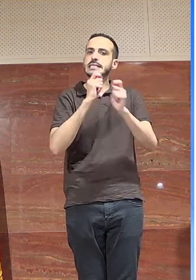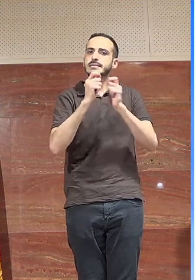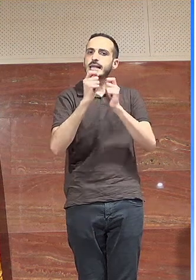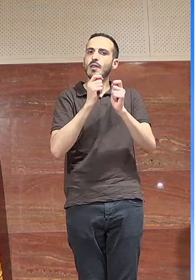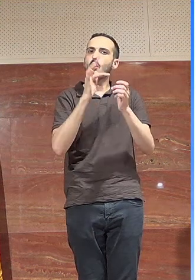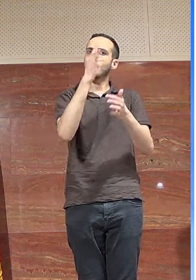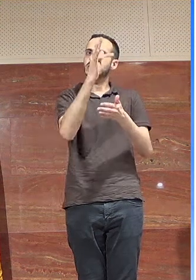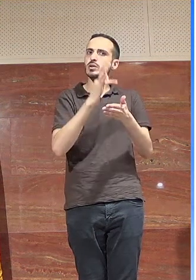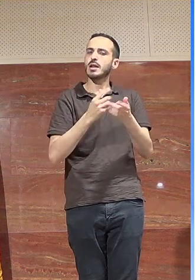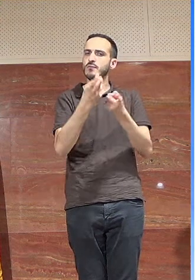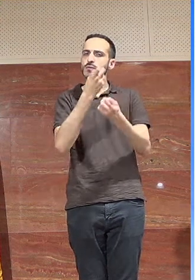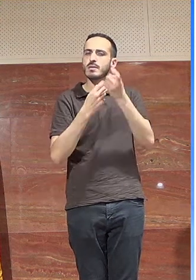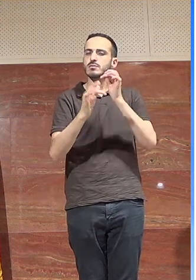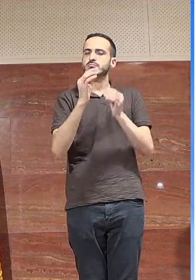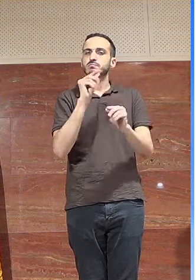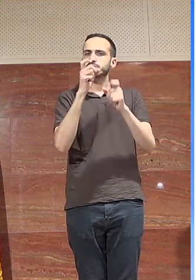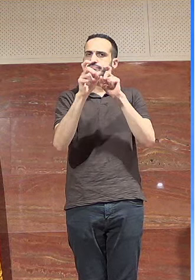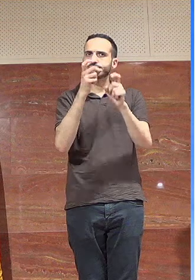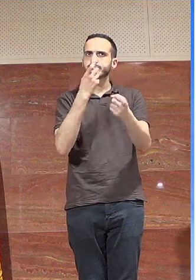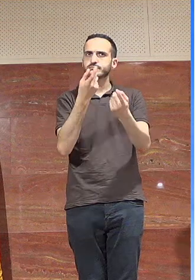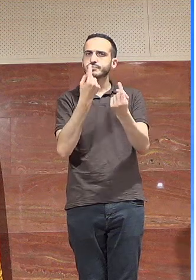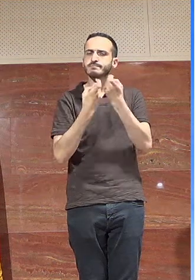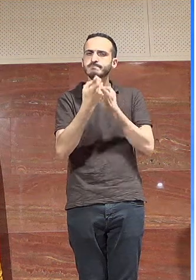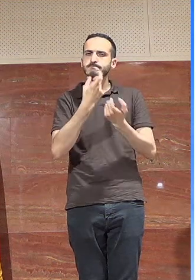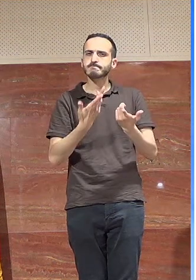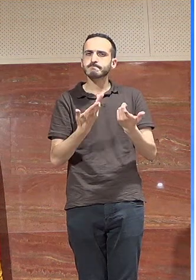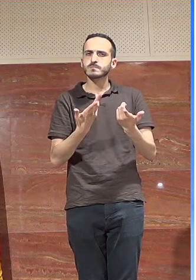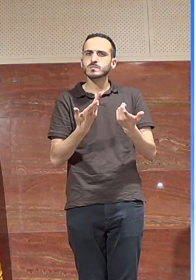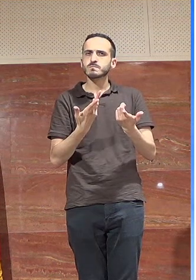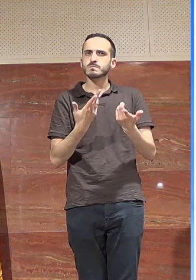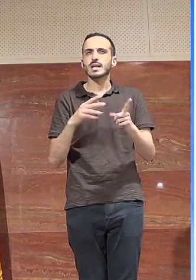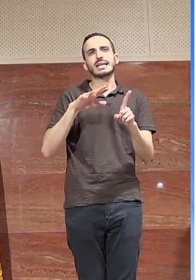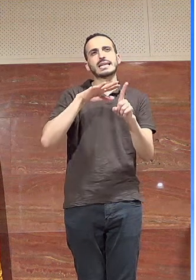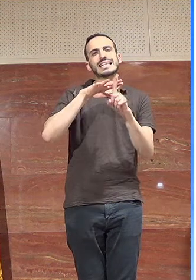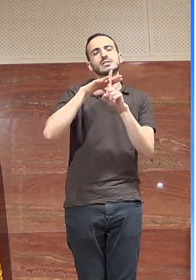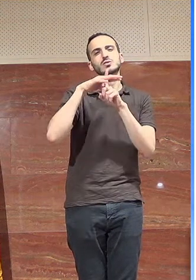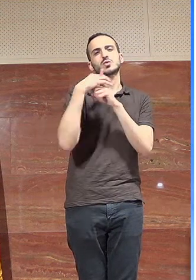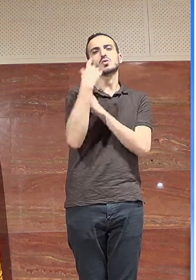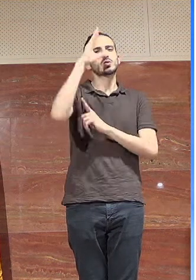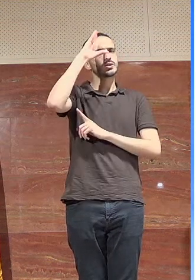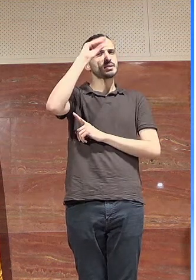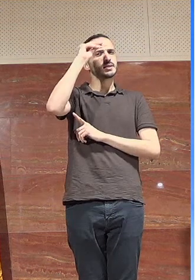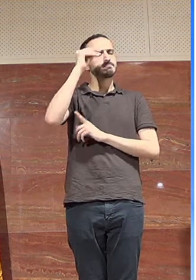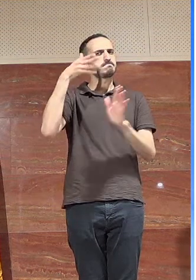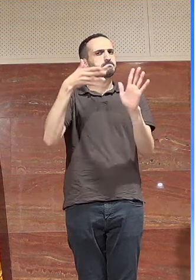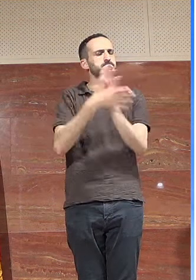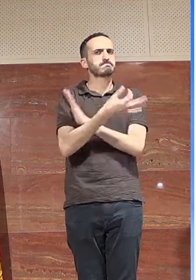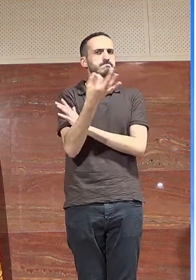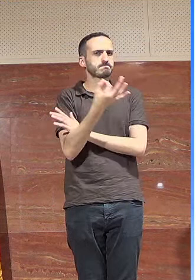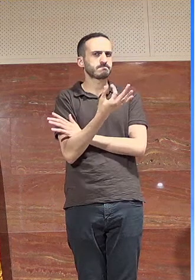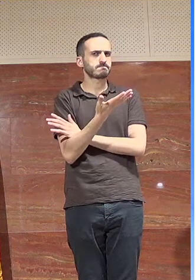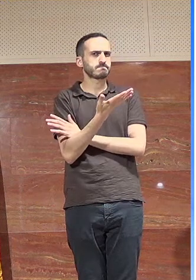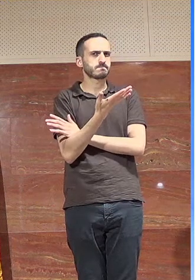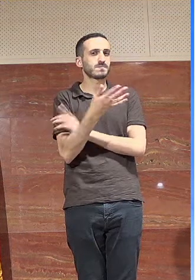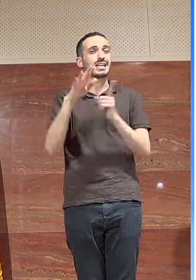encuestado para elaborar el estudio que presentamos se entiende por entorno inteligente, ¿no? Ahí lo veis. Entorno inteligente